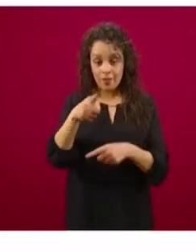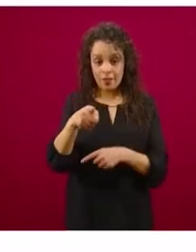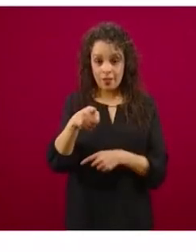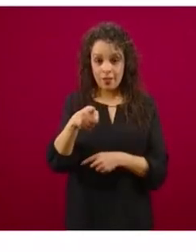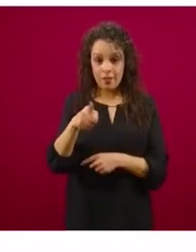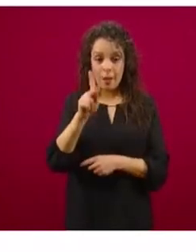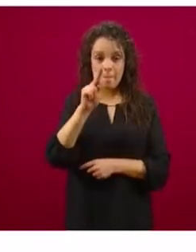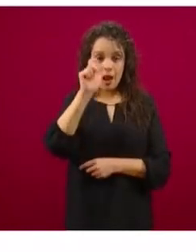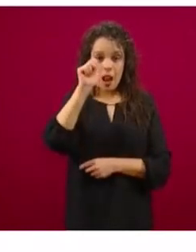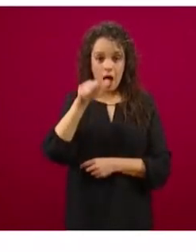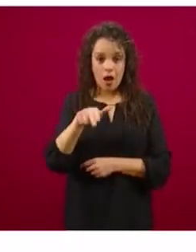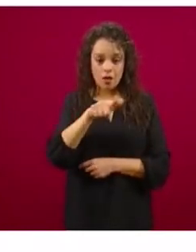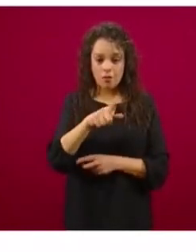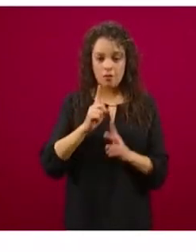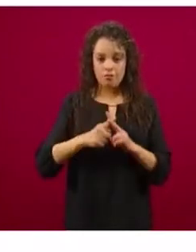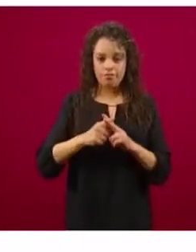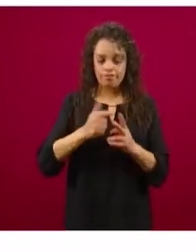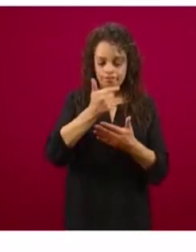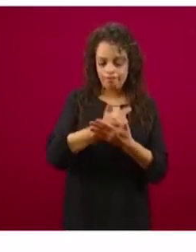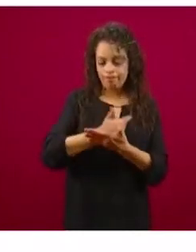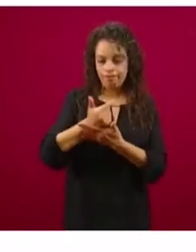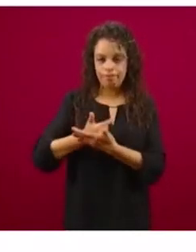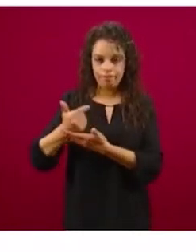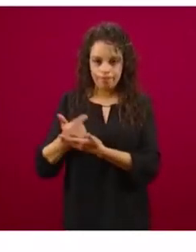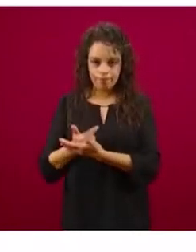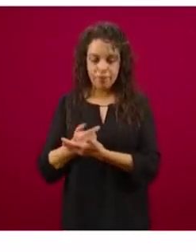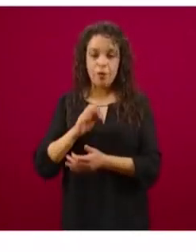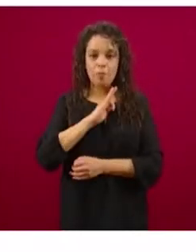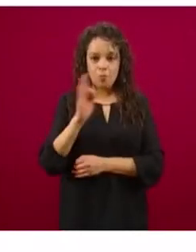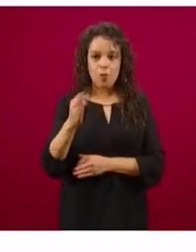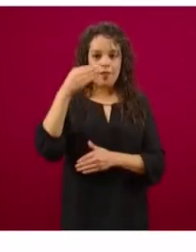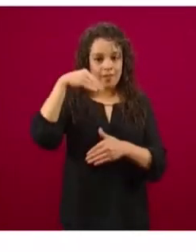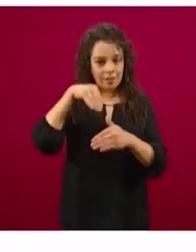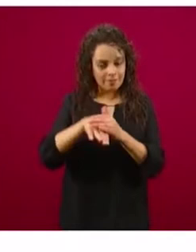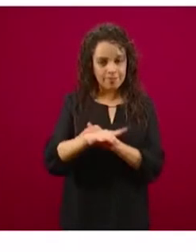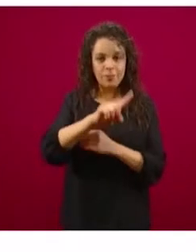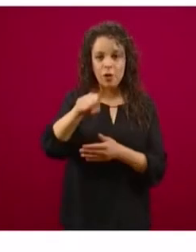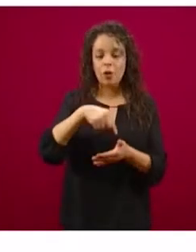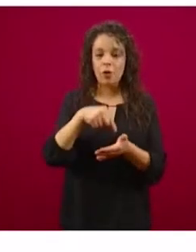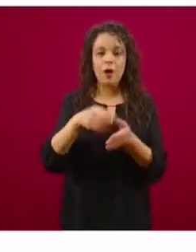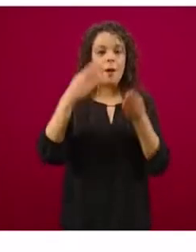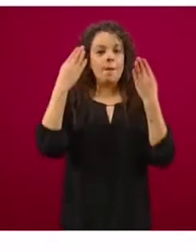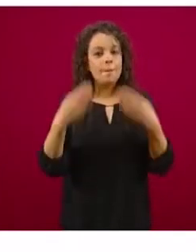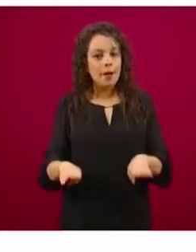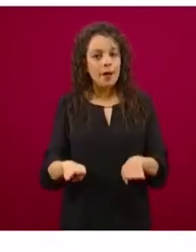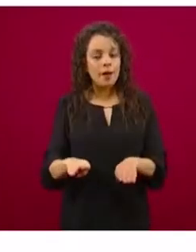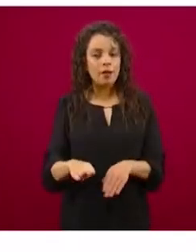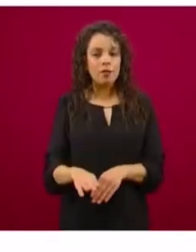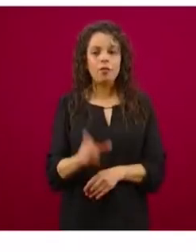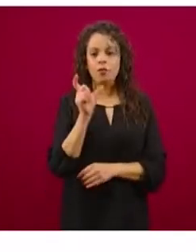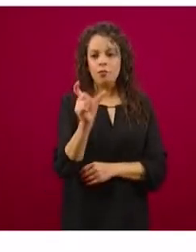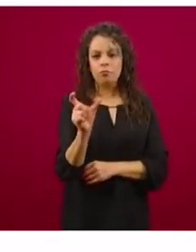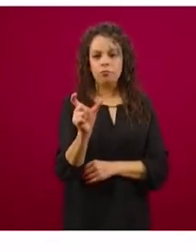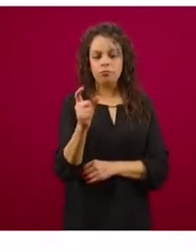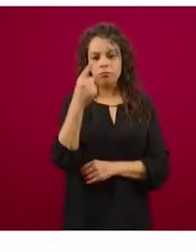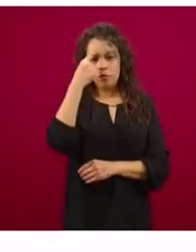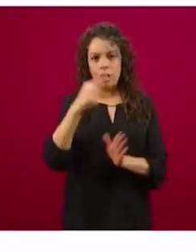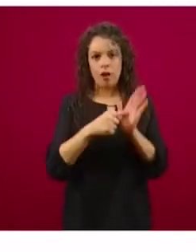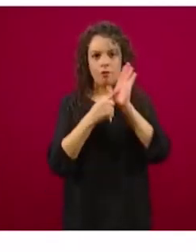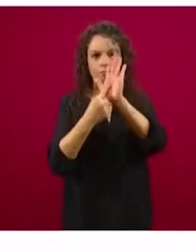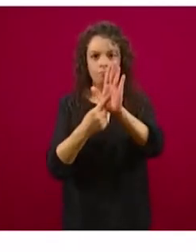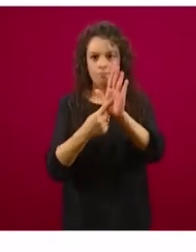a las sucursales bancarias, identificarse y retirar su